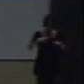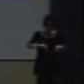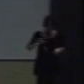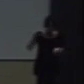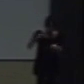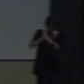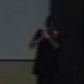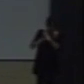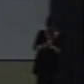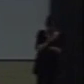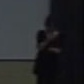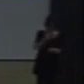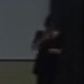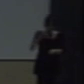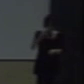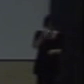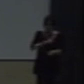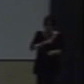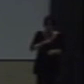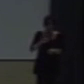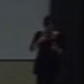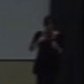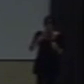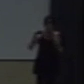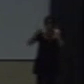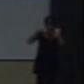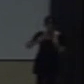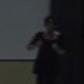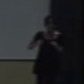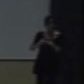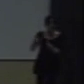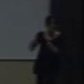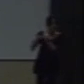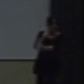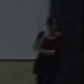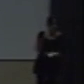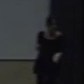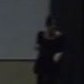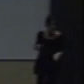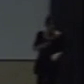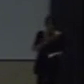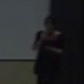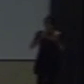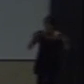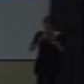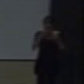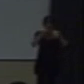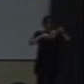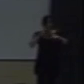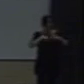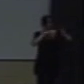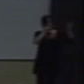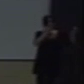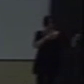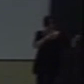veo una invisibilidad terrible, ¿no? Por eso muchas veces cuando se tratan según qué temas sobre gitanas,